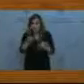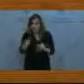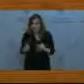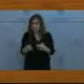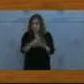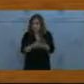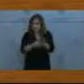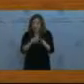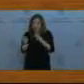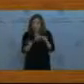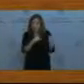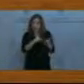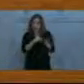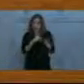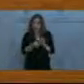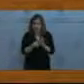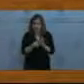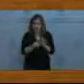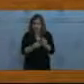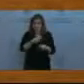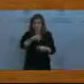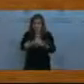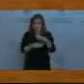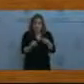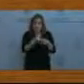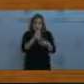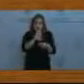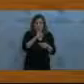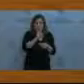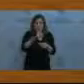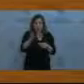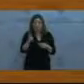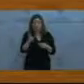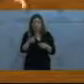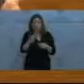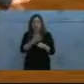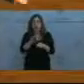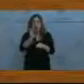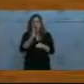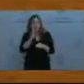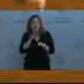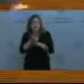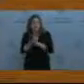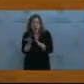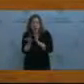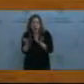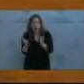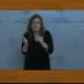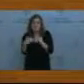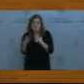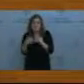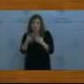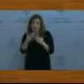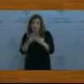técnico. La aplicación de las tres R's, cómo ser capaces de que la fracción resto sea la mínima posible y cuanto menos haya que valorizar